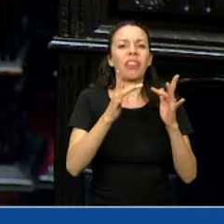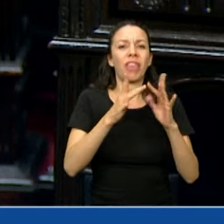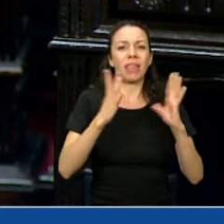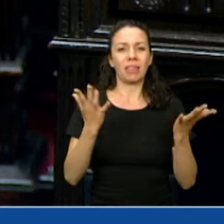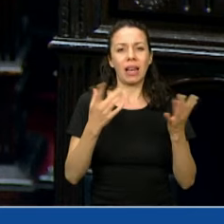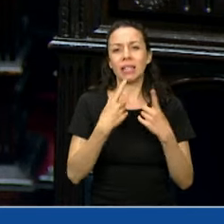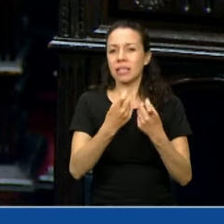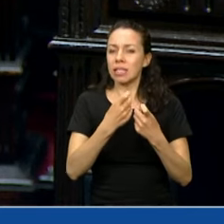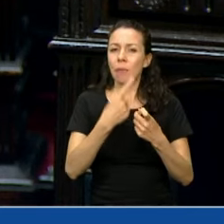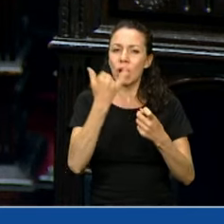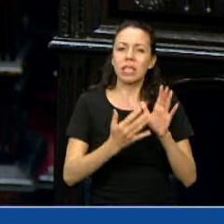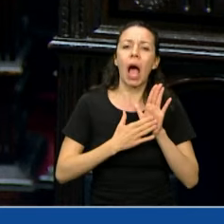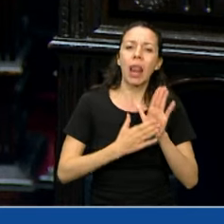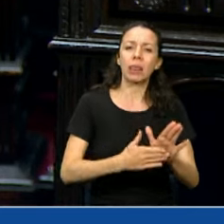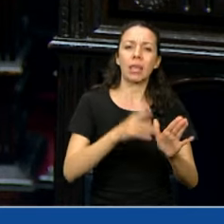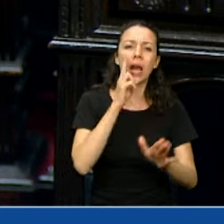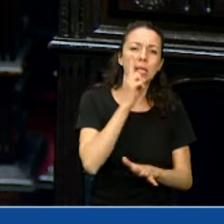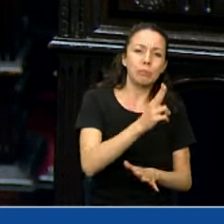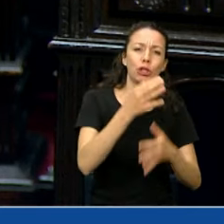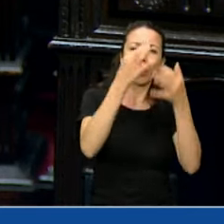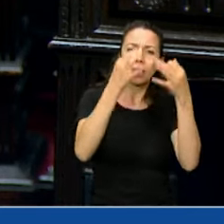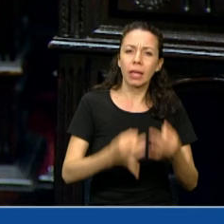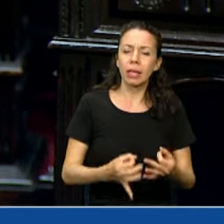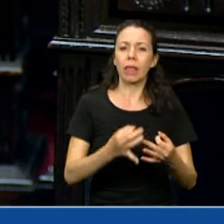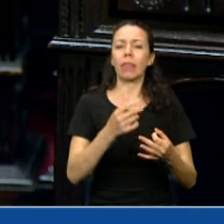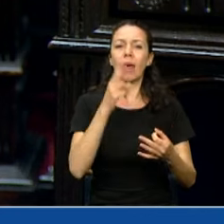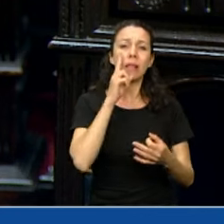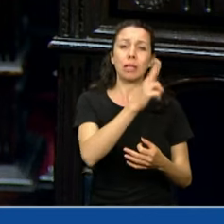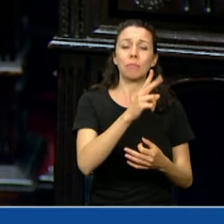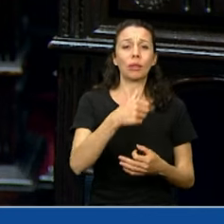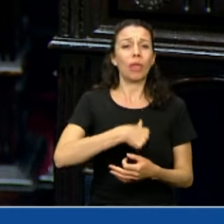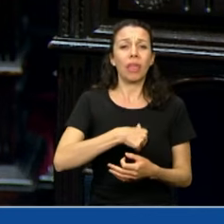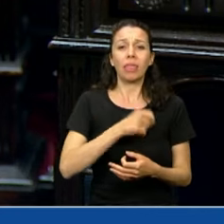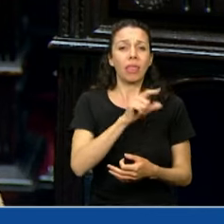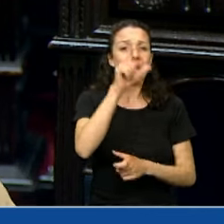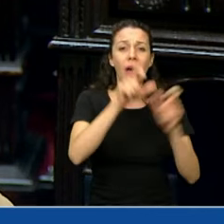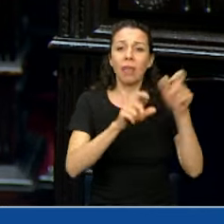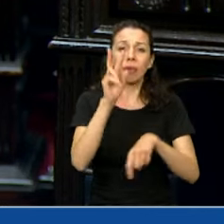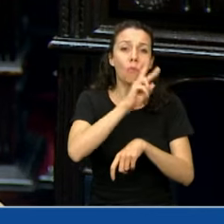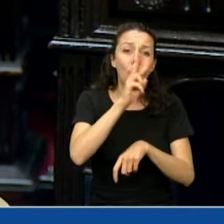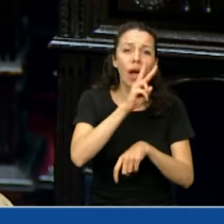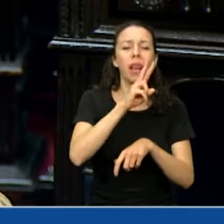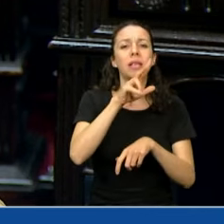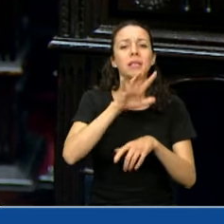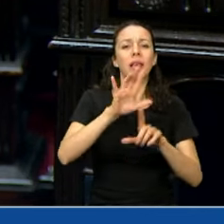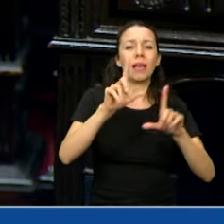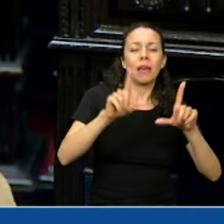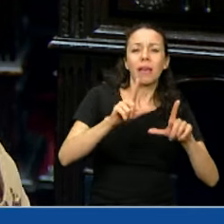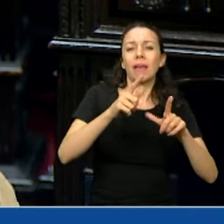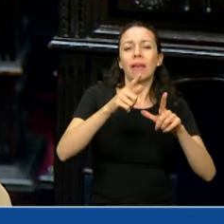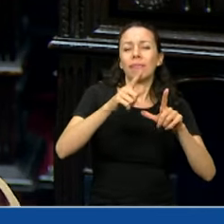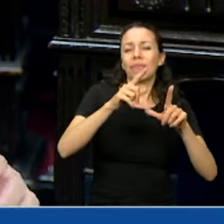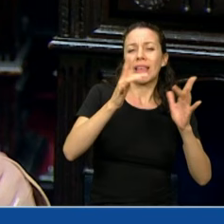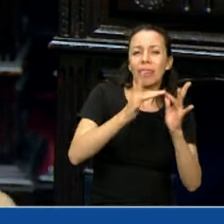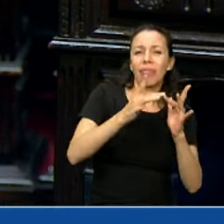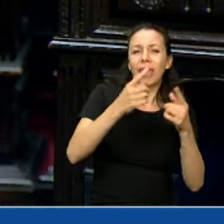respeto y la dignidad la reputación y la identidad en espacios digitales de las mujeres especialmente con